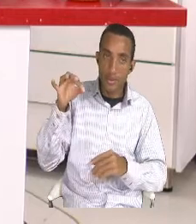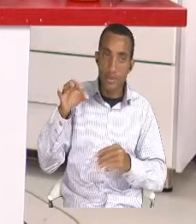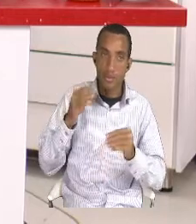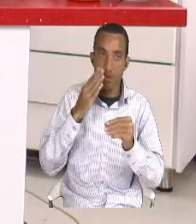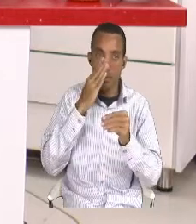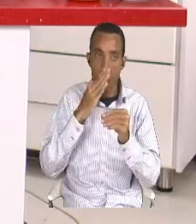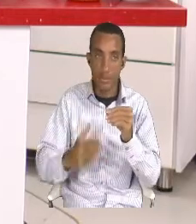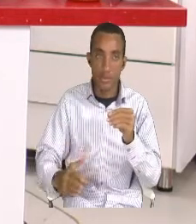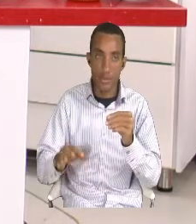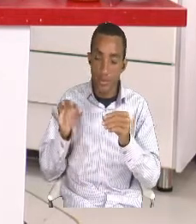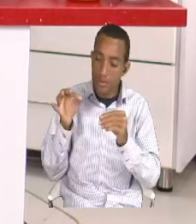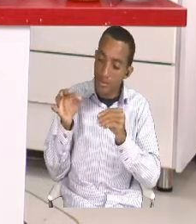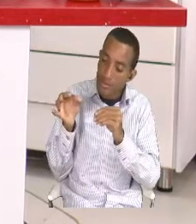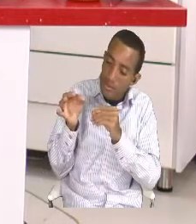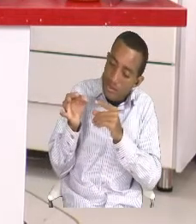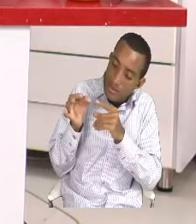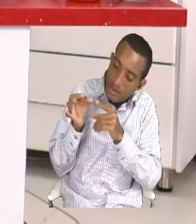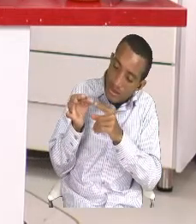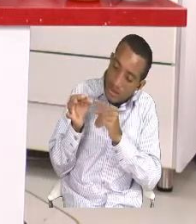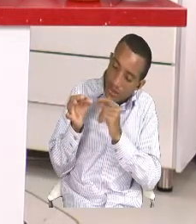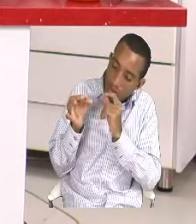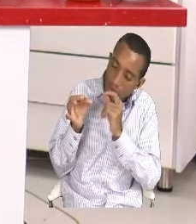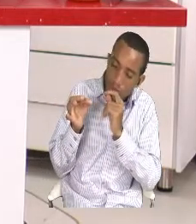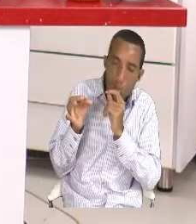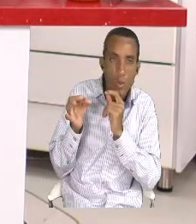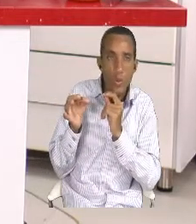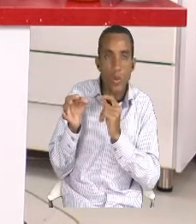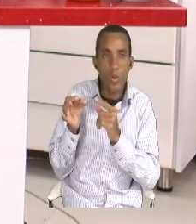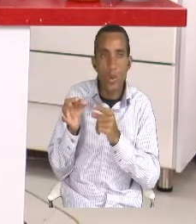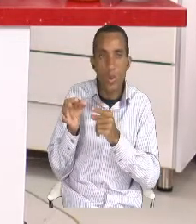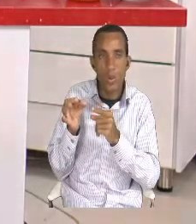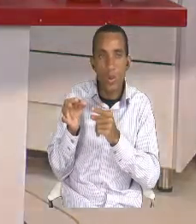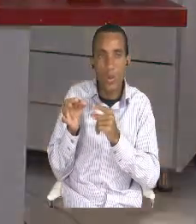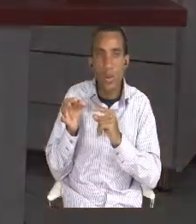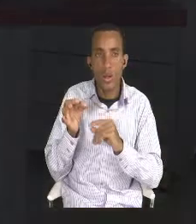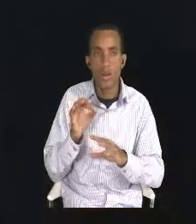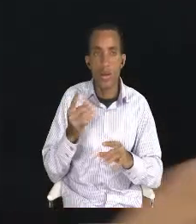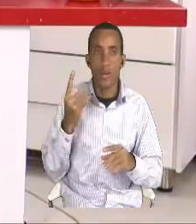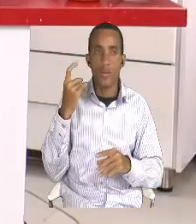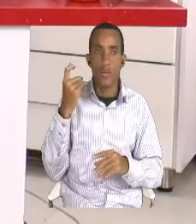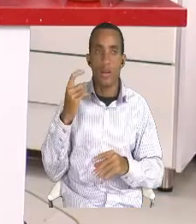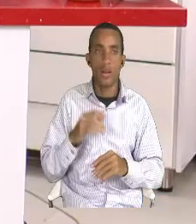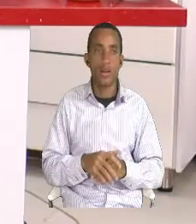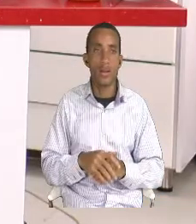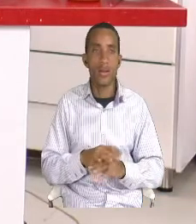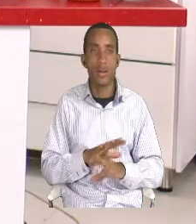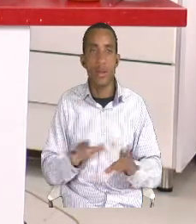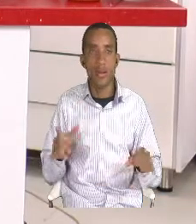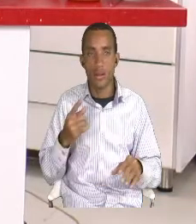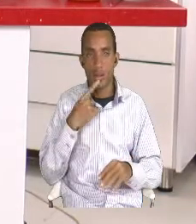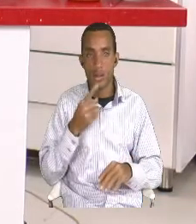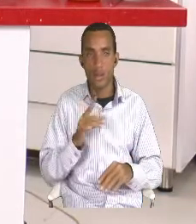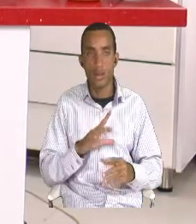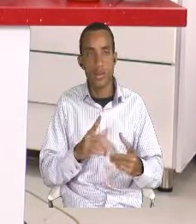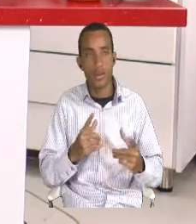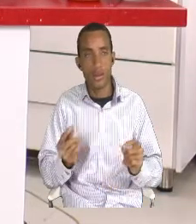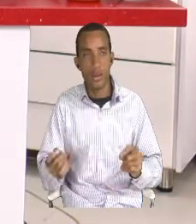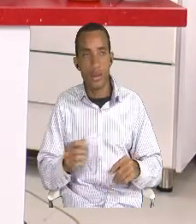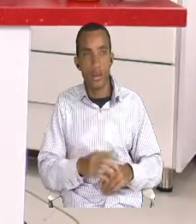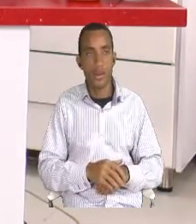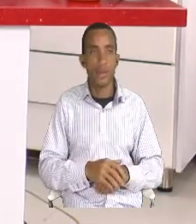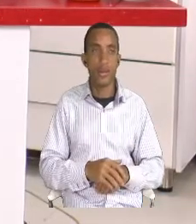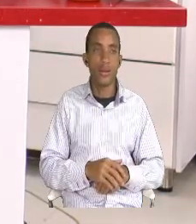tiene como una puntica de alfiler todavía que le falta por cocción. Ahí es cuando ya dice uno está. Ah, yo pensé que nos